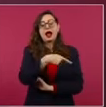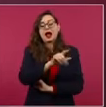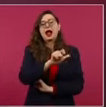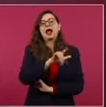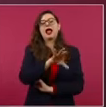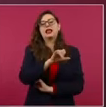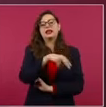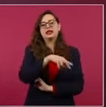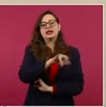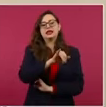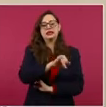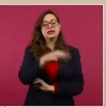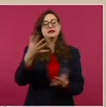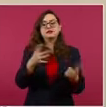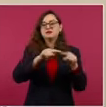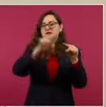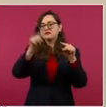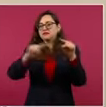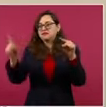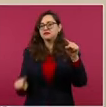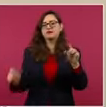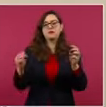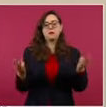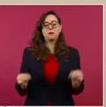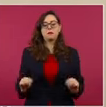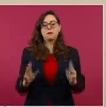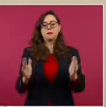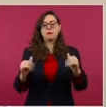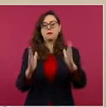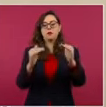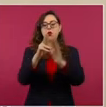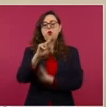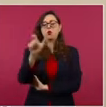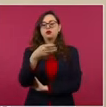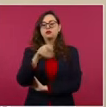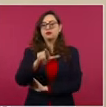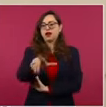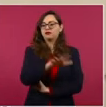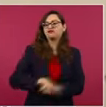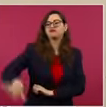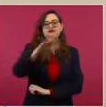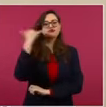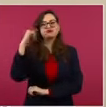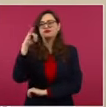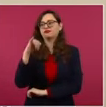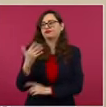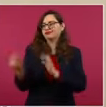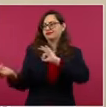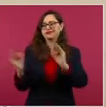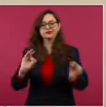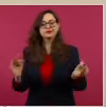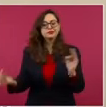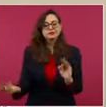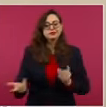esta obra emblemática del presidente Andrés Manuel López Obrador, el Tren Maya. Mauricio Vila Dosal, el gobernador del estado de Yucatán, en este